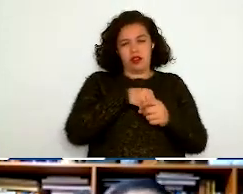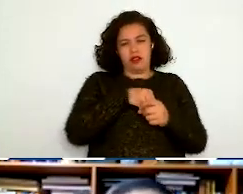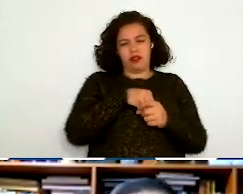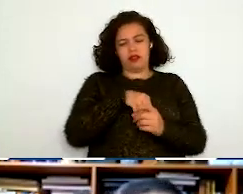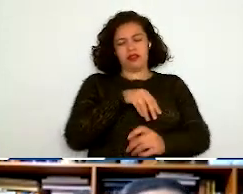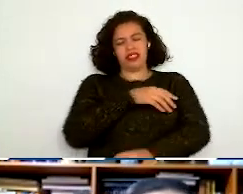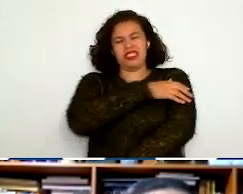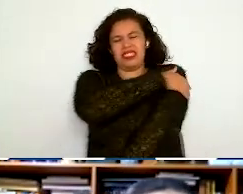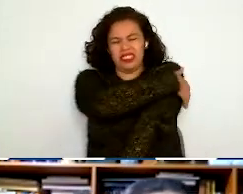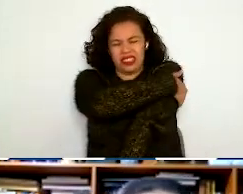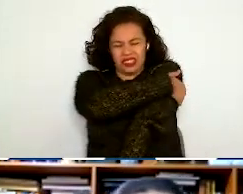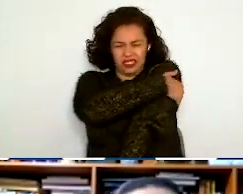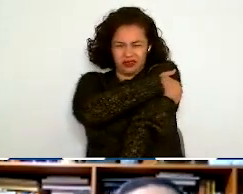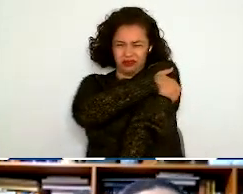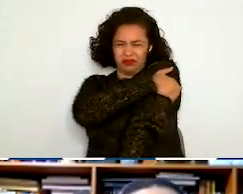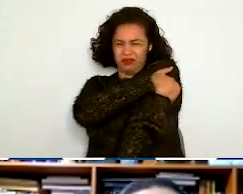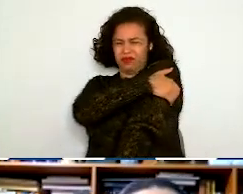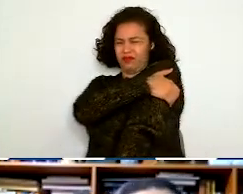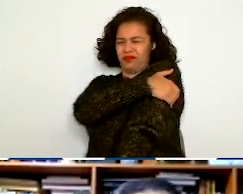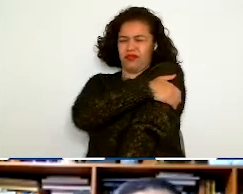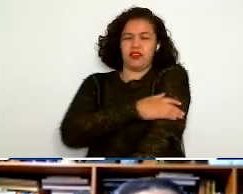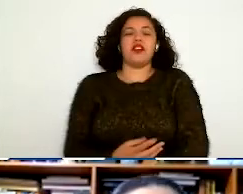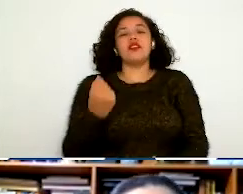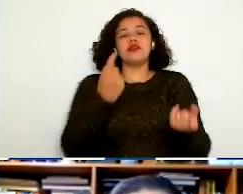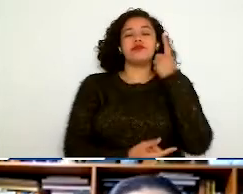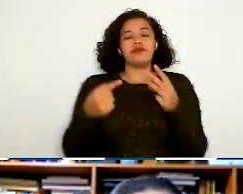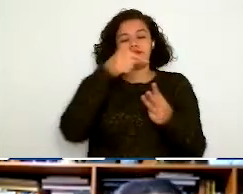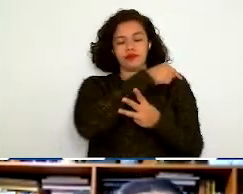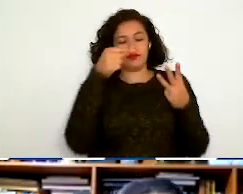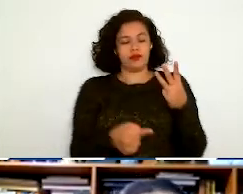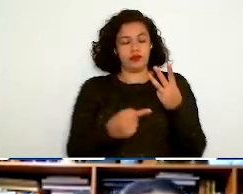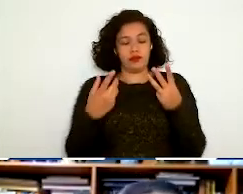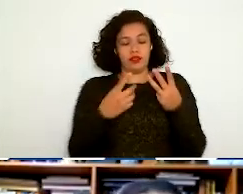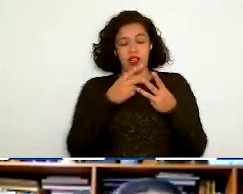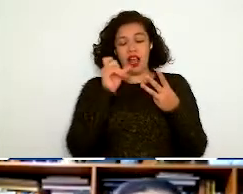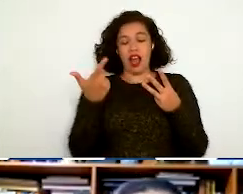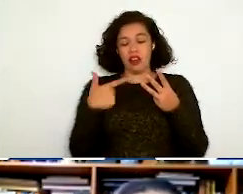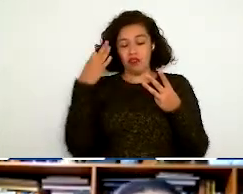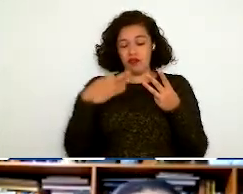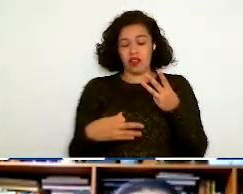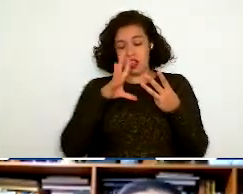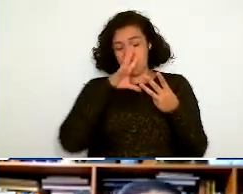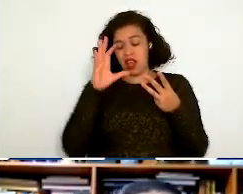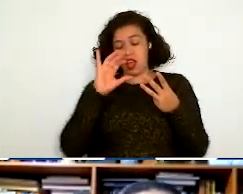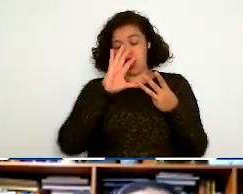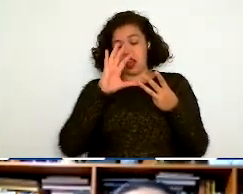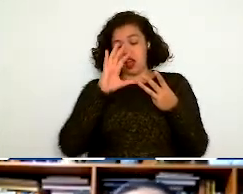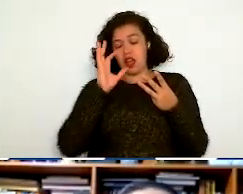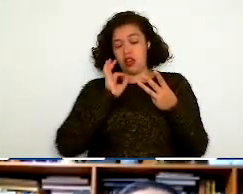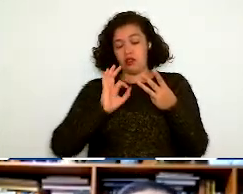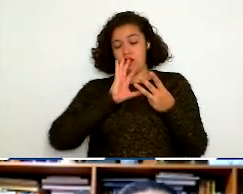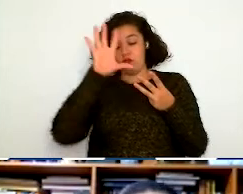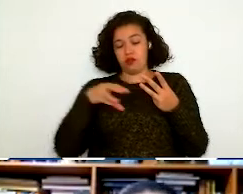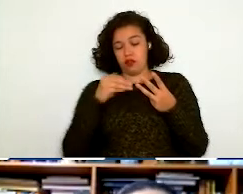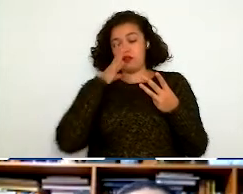tres elementos o estas tres vertientes, no podríamos hablar de una calidad integrada. Entonces, si se dan cuenta, no es solamente a